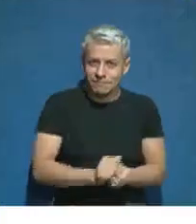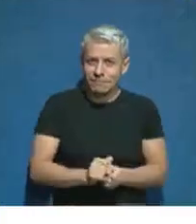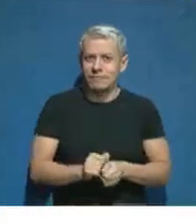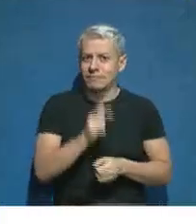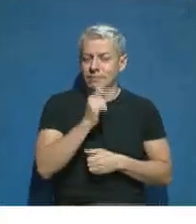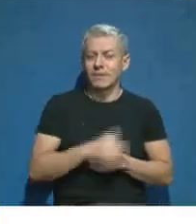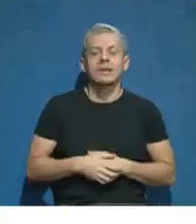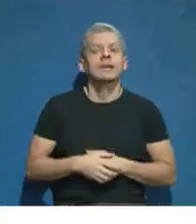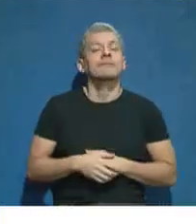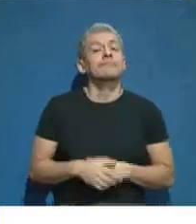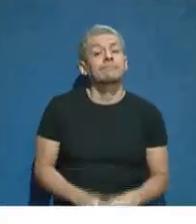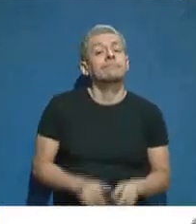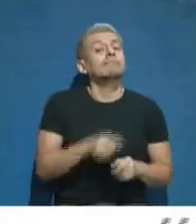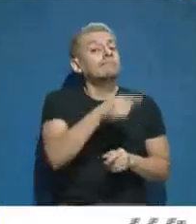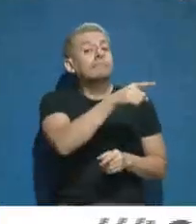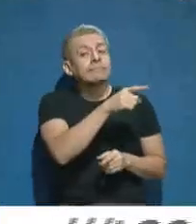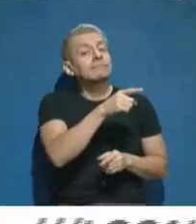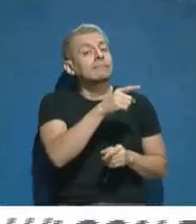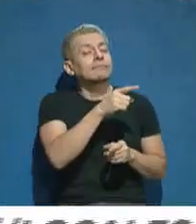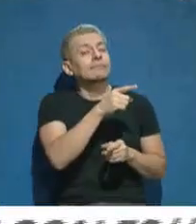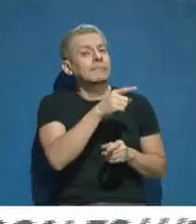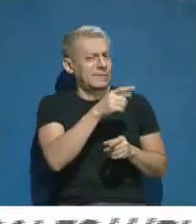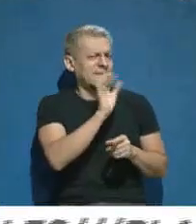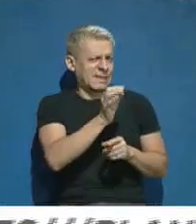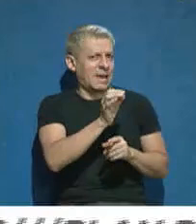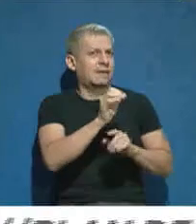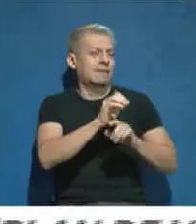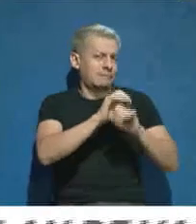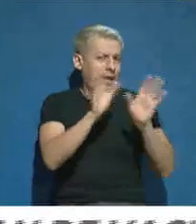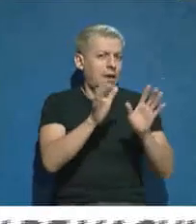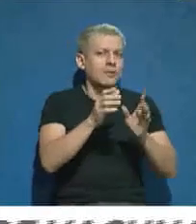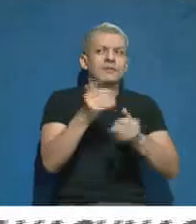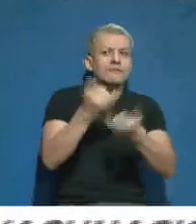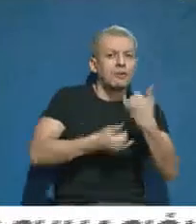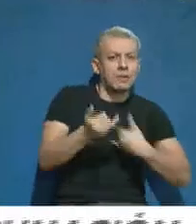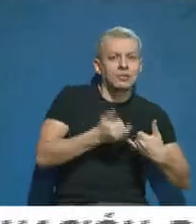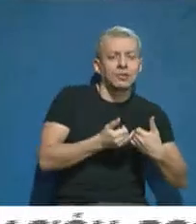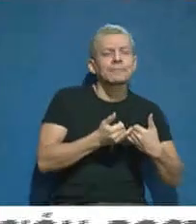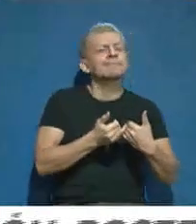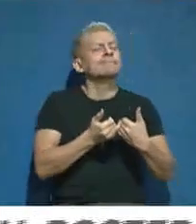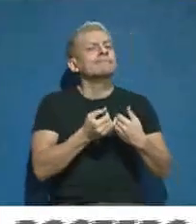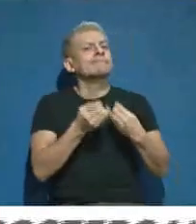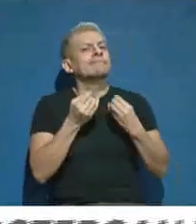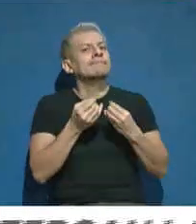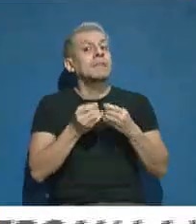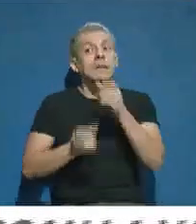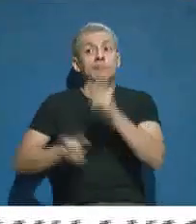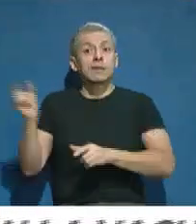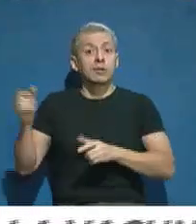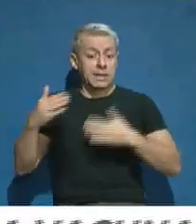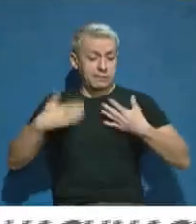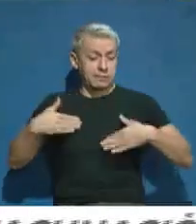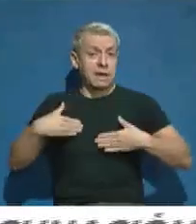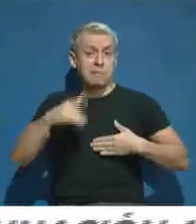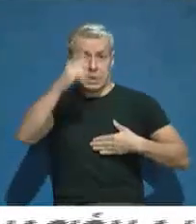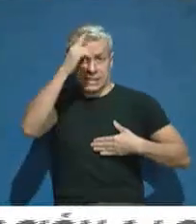más allá de esto, y vos que bueno, tenés muy clara esa información, cuando vienen sujetos vestidos de policía y te